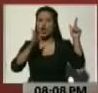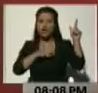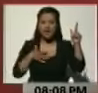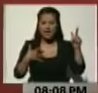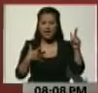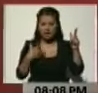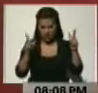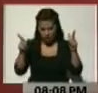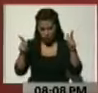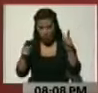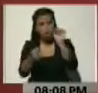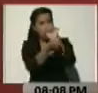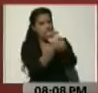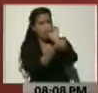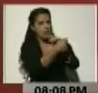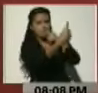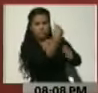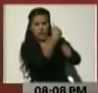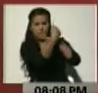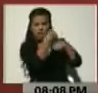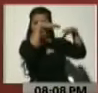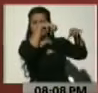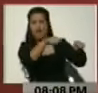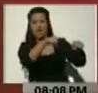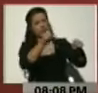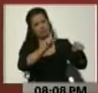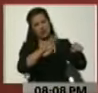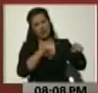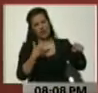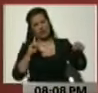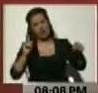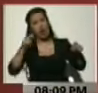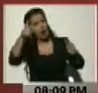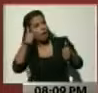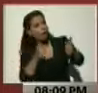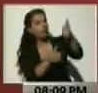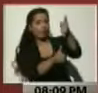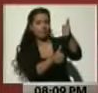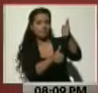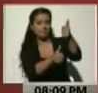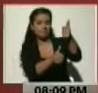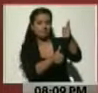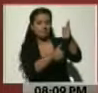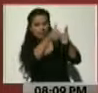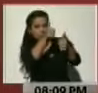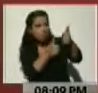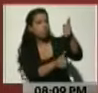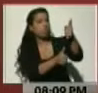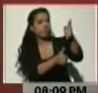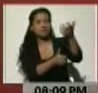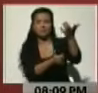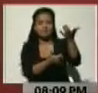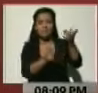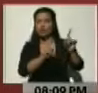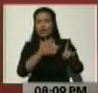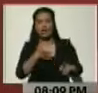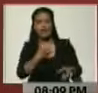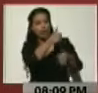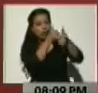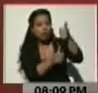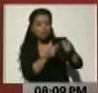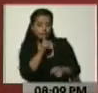nunca esclavos del imperialismo, o estar a la orden del imperialismo, sea cual sea su forma o su